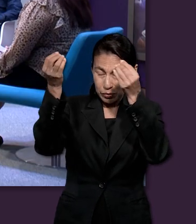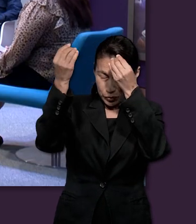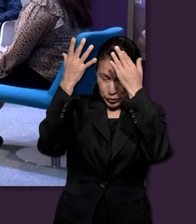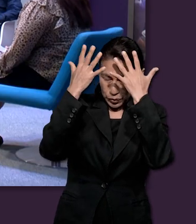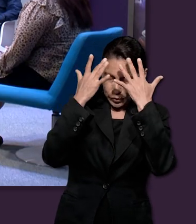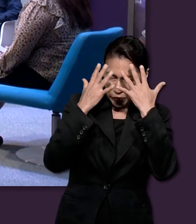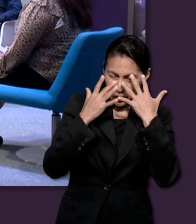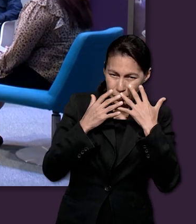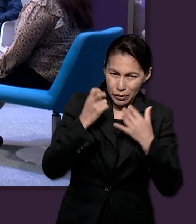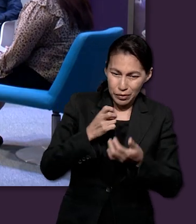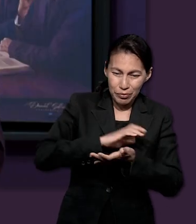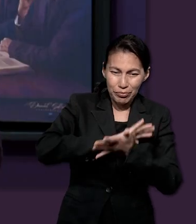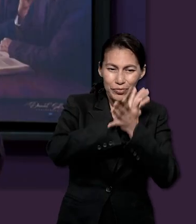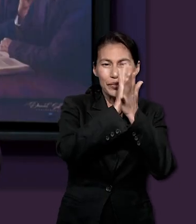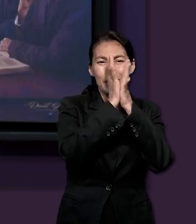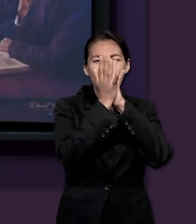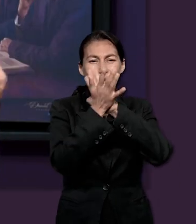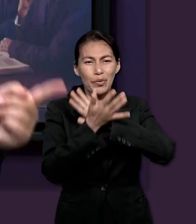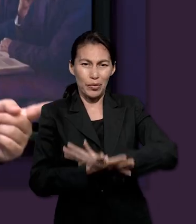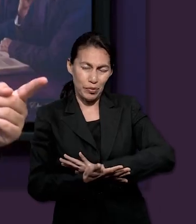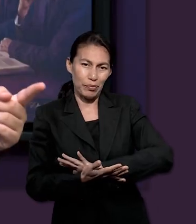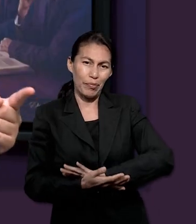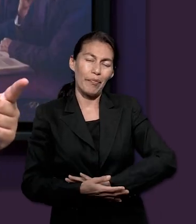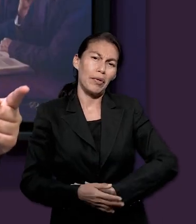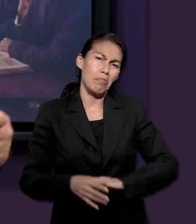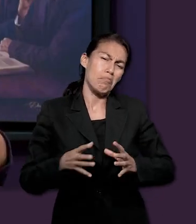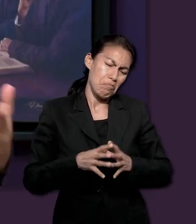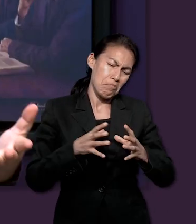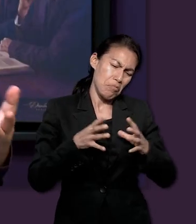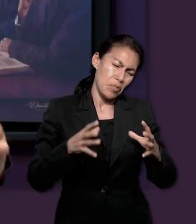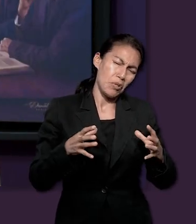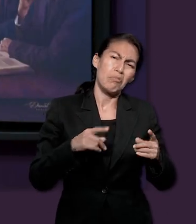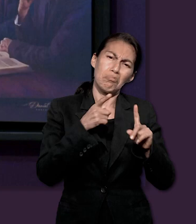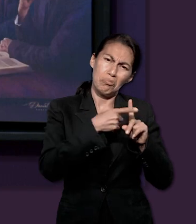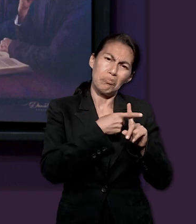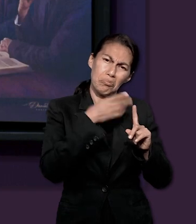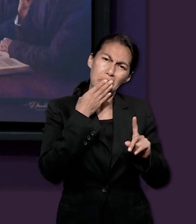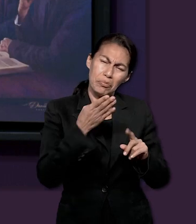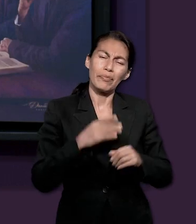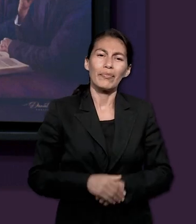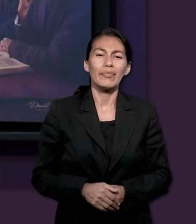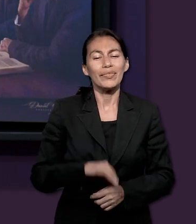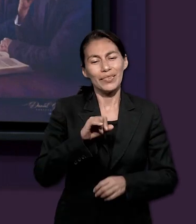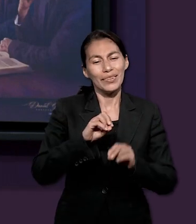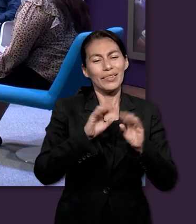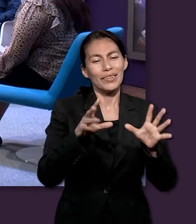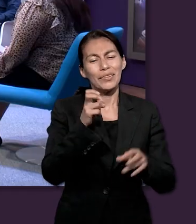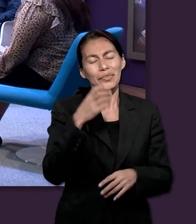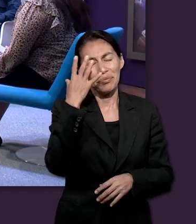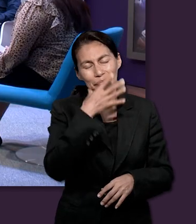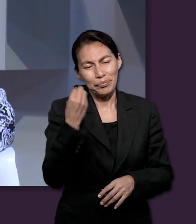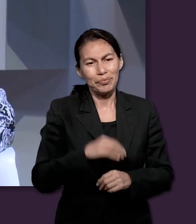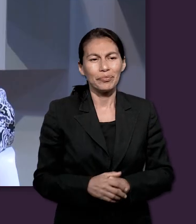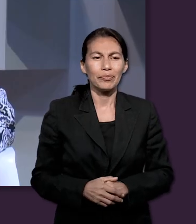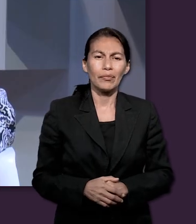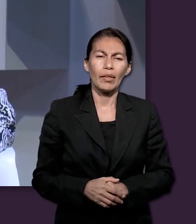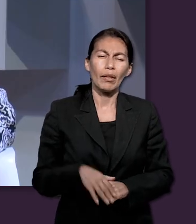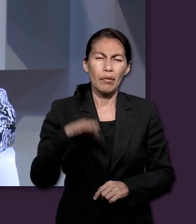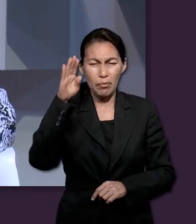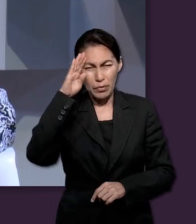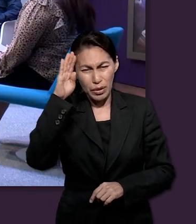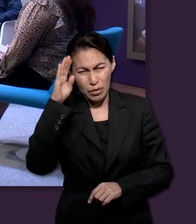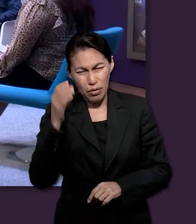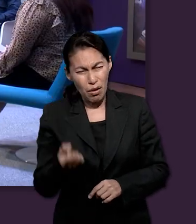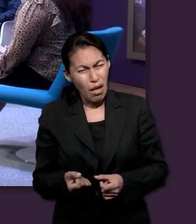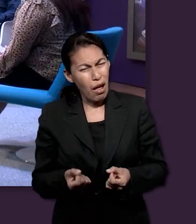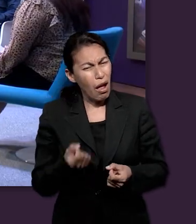cuando Él interviene en el proceso es cuando se puede lograr crecimiento o efectos positivos. Claro que sí, muy buen comentario. Yo creo que